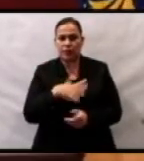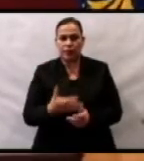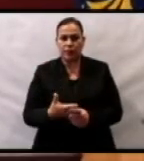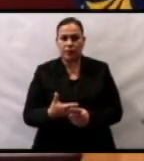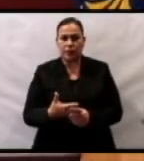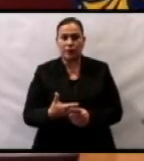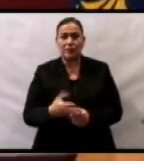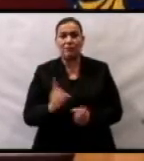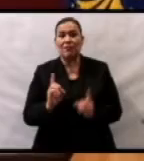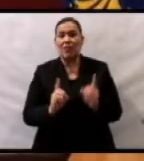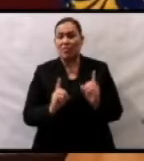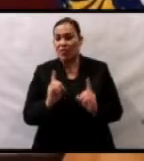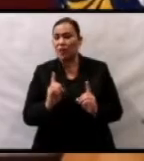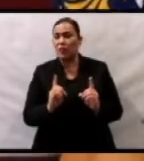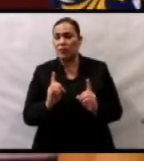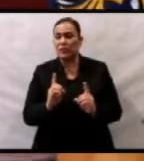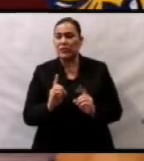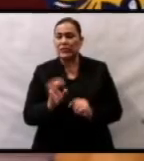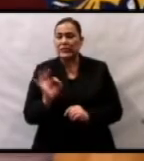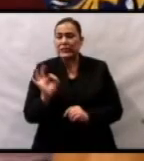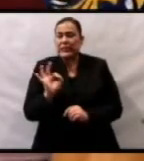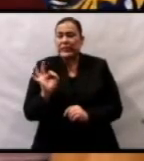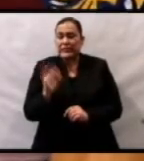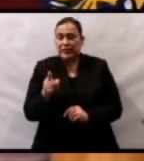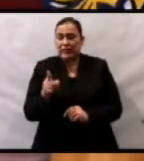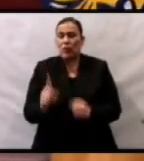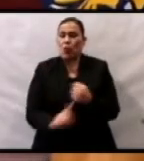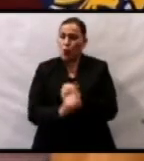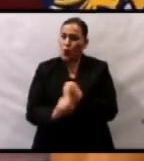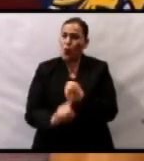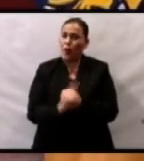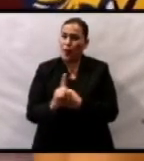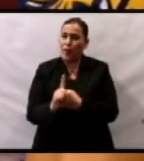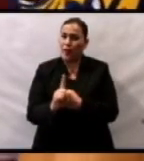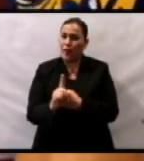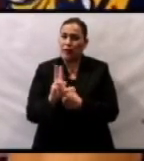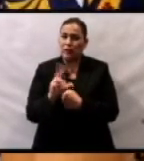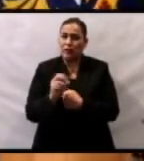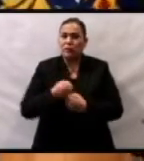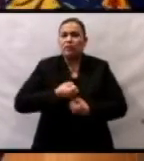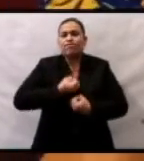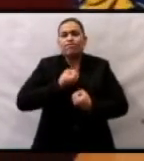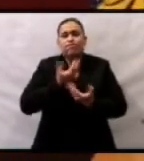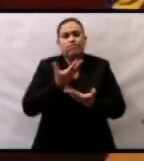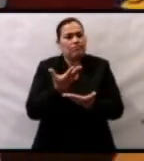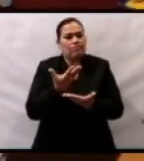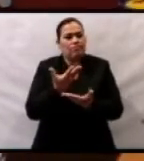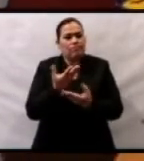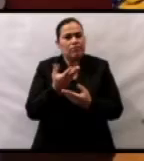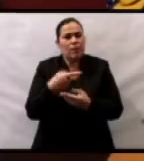quizá una de las de los problemas no dichos, pero